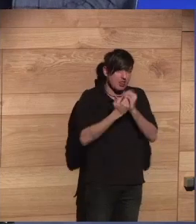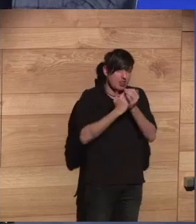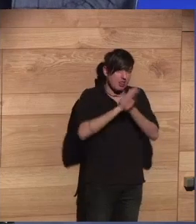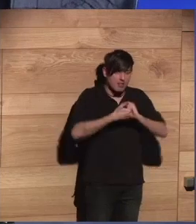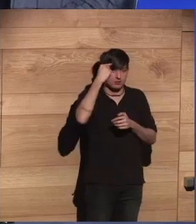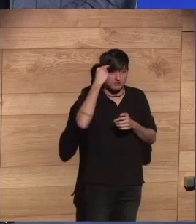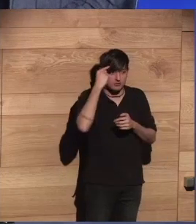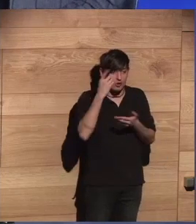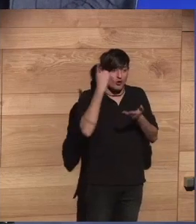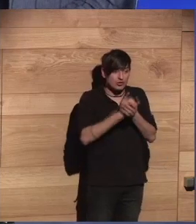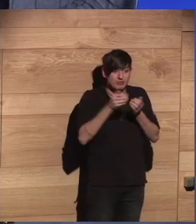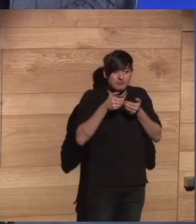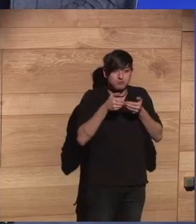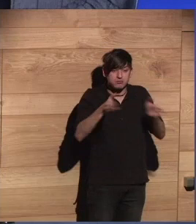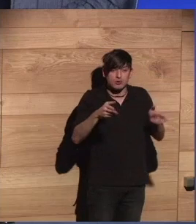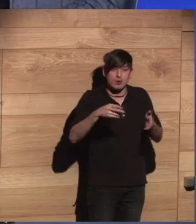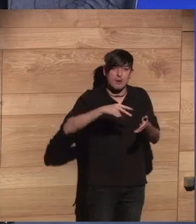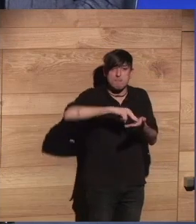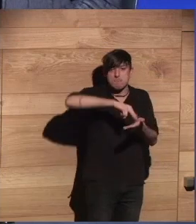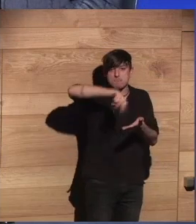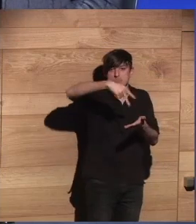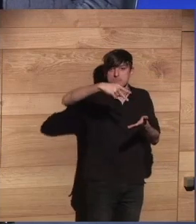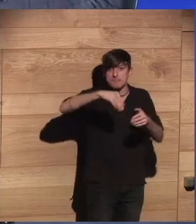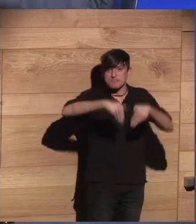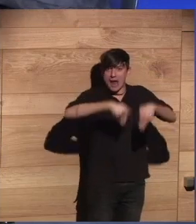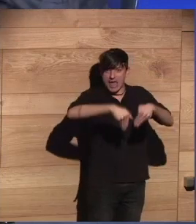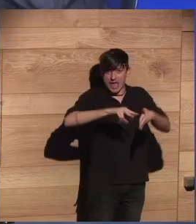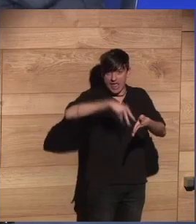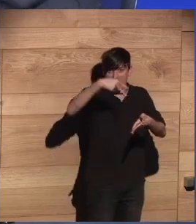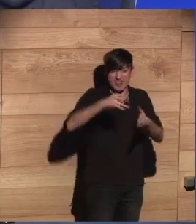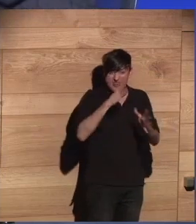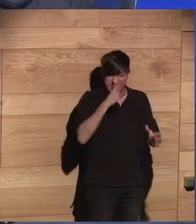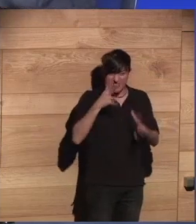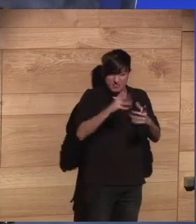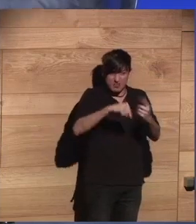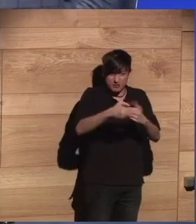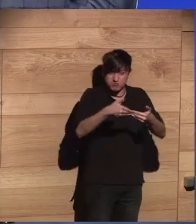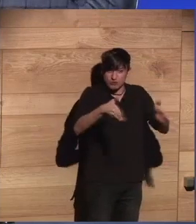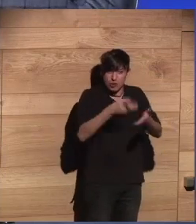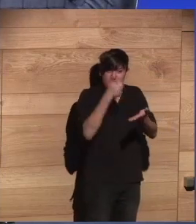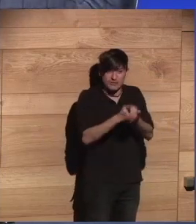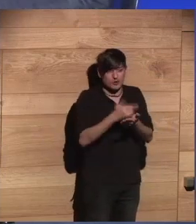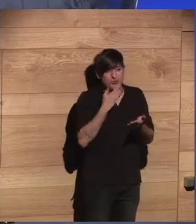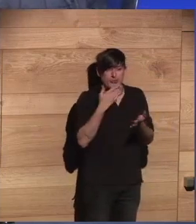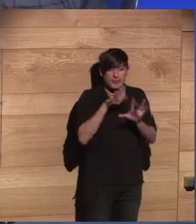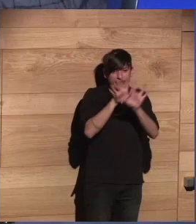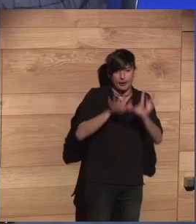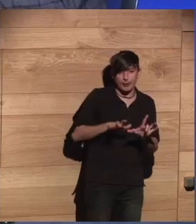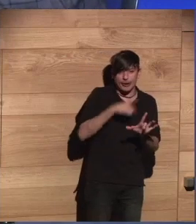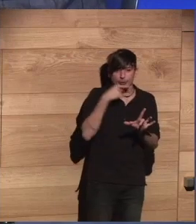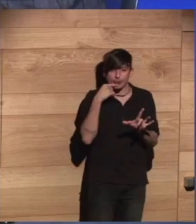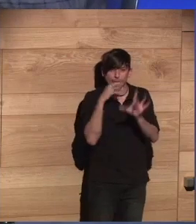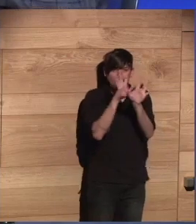cuando la vuelve a estrenar como ballet 10 años después, es cierto que no es que no la endulza ni la... Al contrario. Pero sí